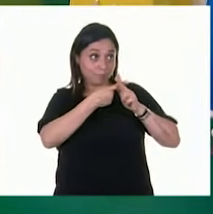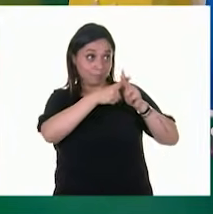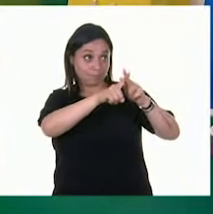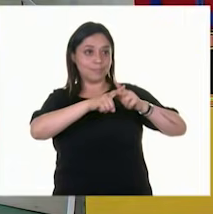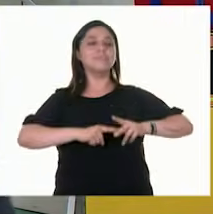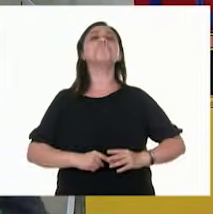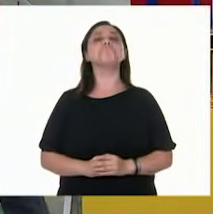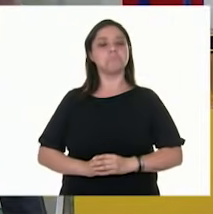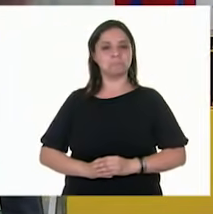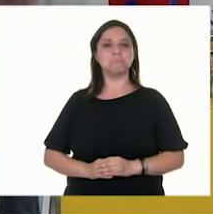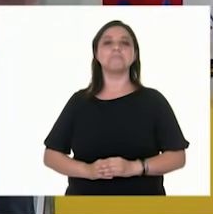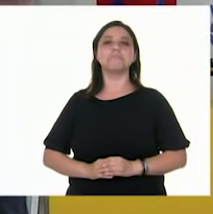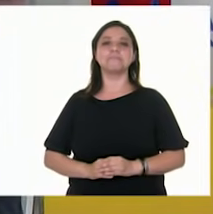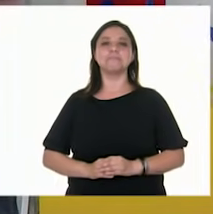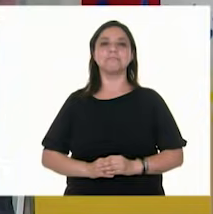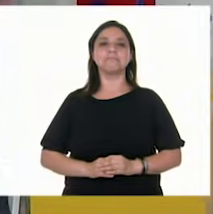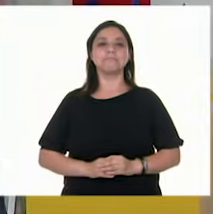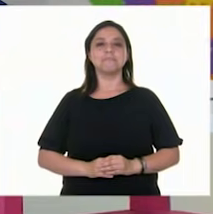Va. Vamos a ver.